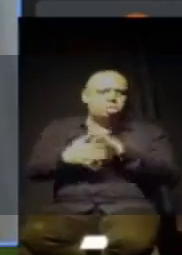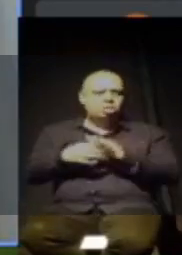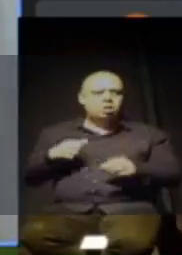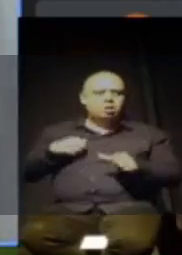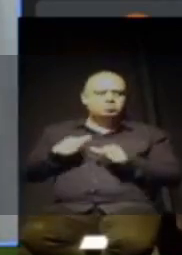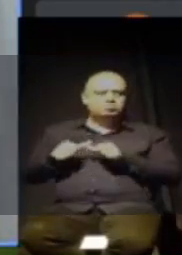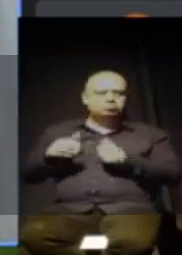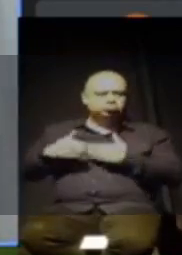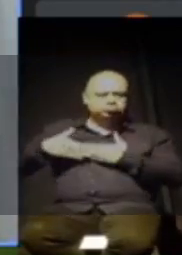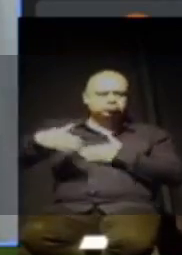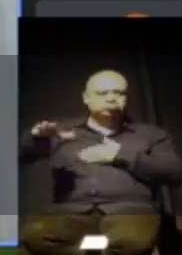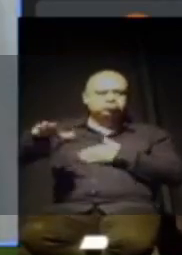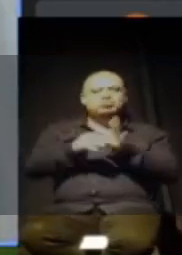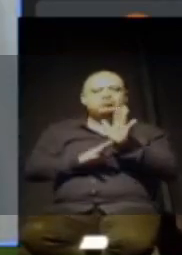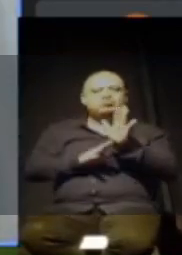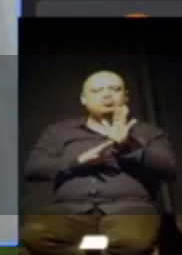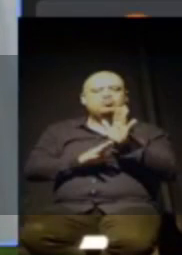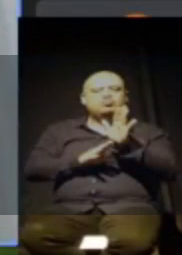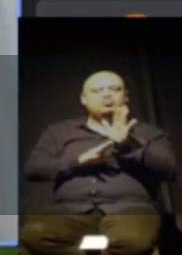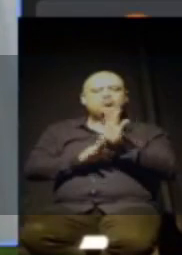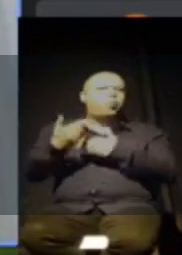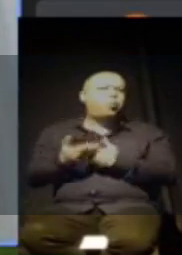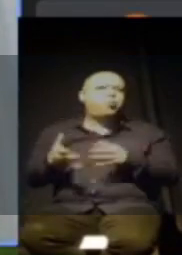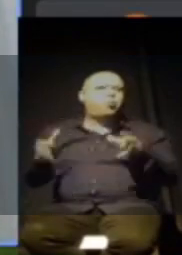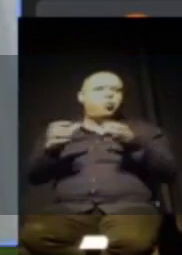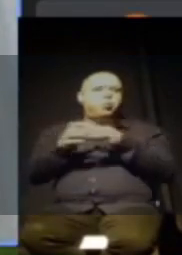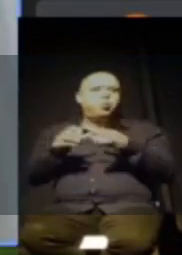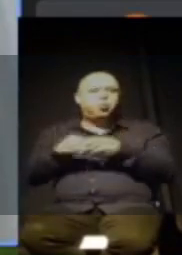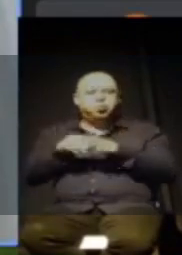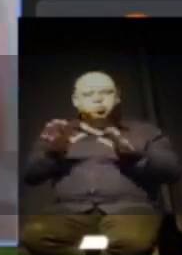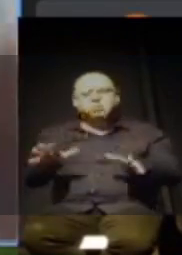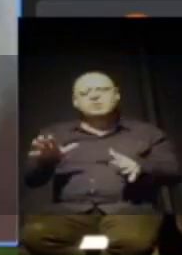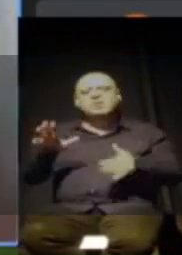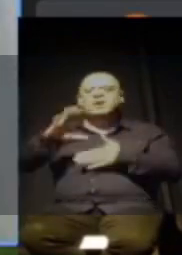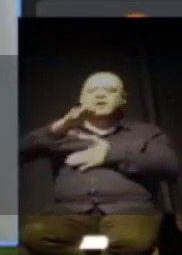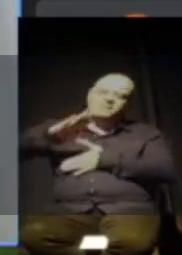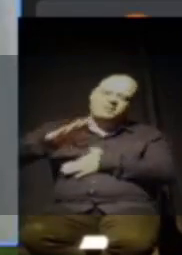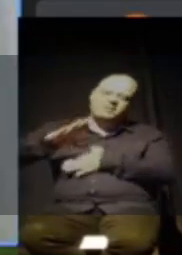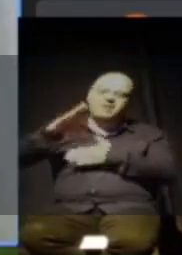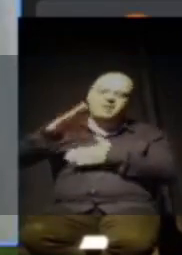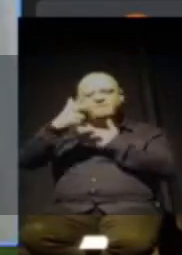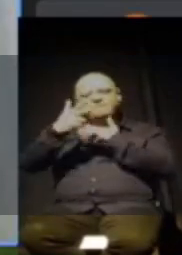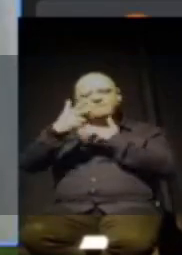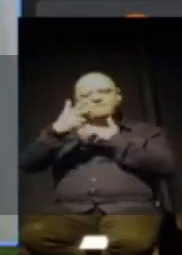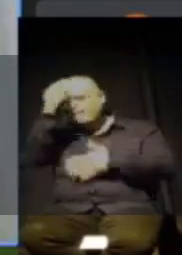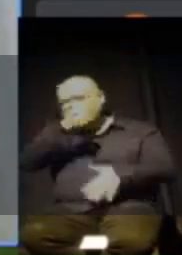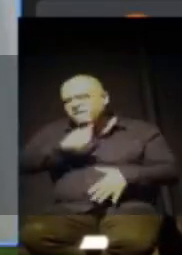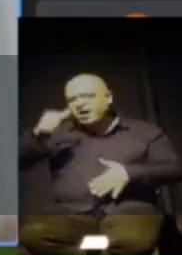occidental ni los siglos de afectación al desarrollo civilizatorio africano y americano